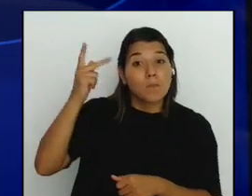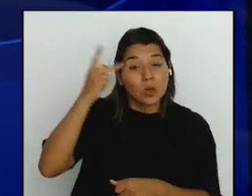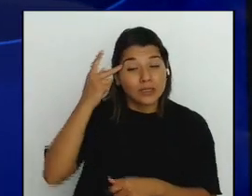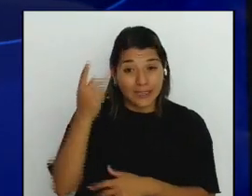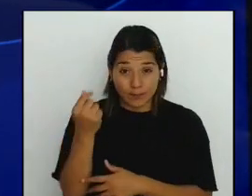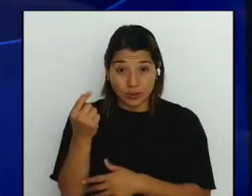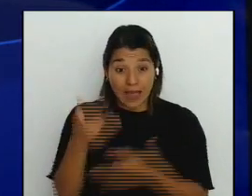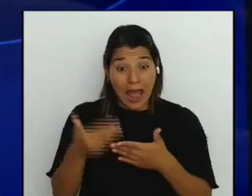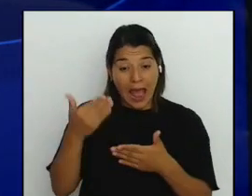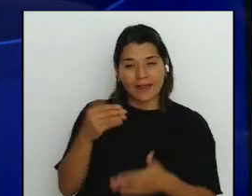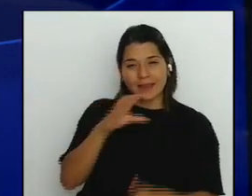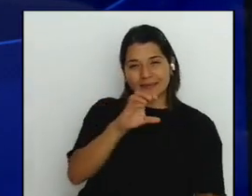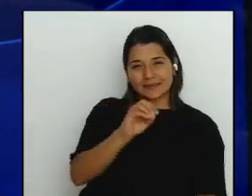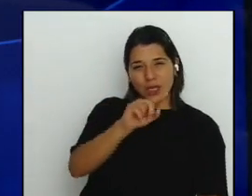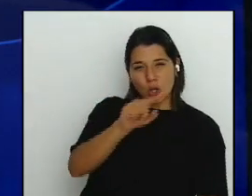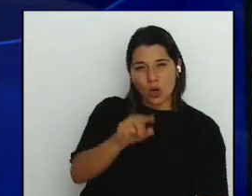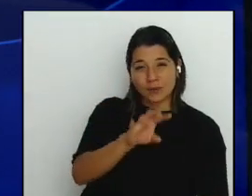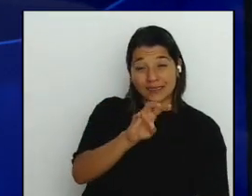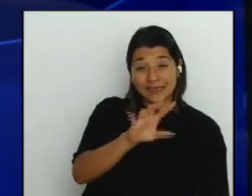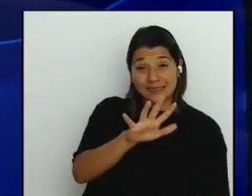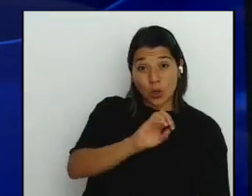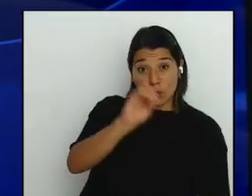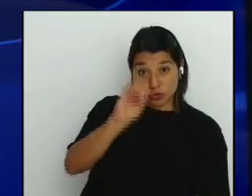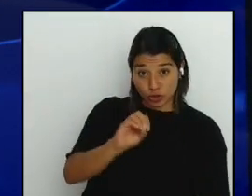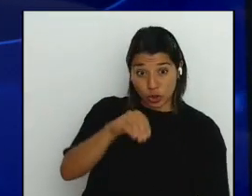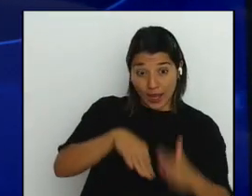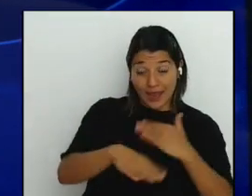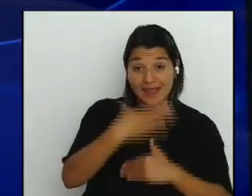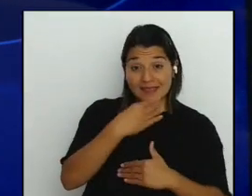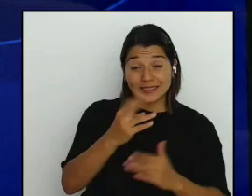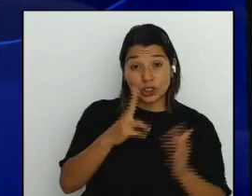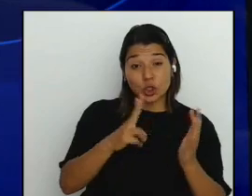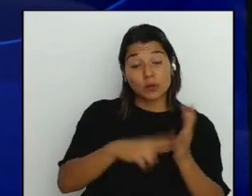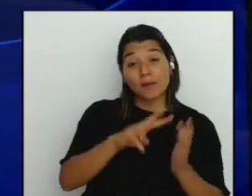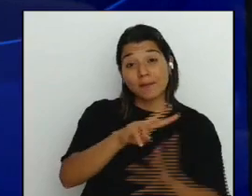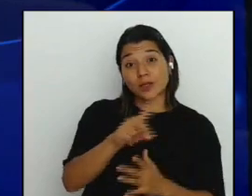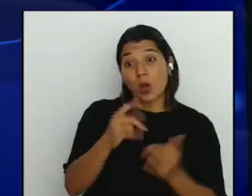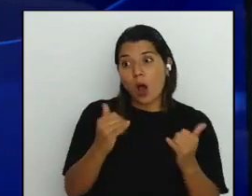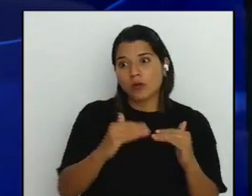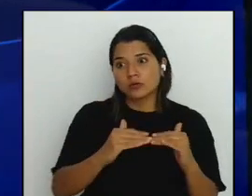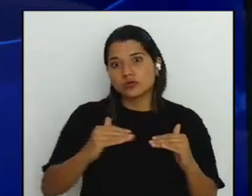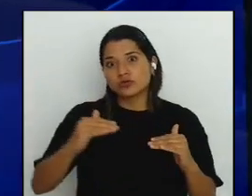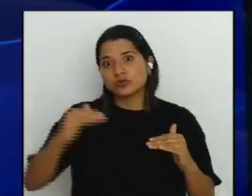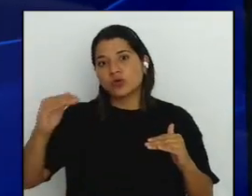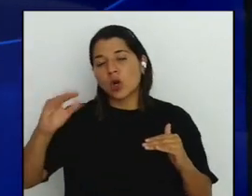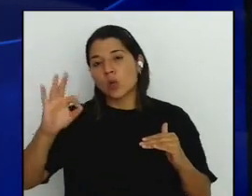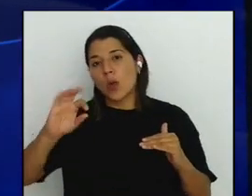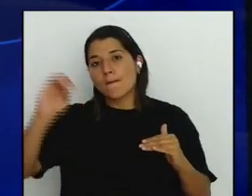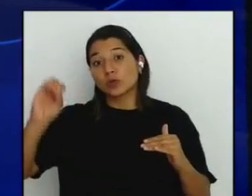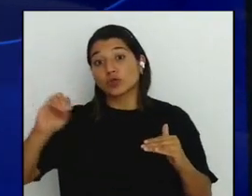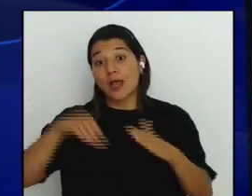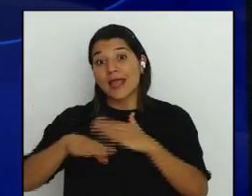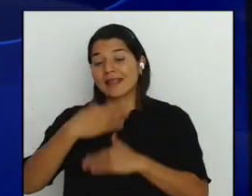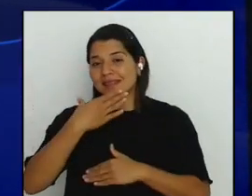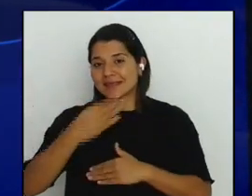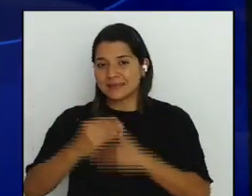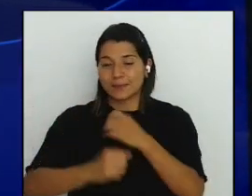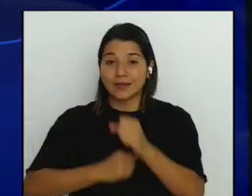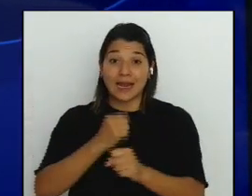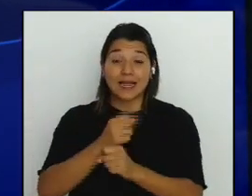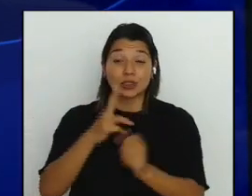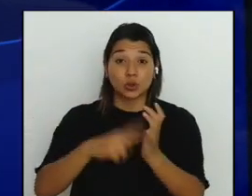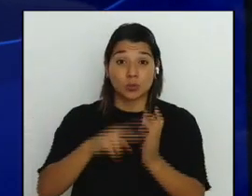0,75% en diciembre del 2021 a un 9% en diciembre del 2022. Esta